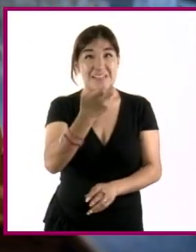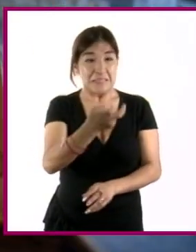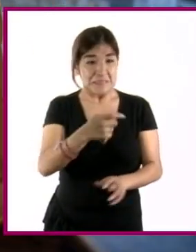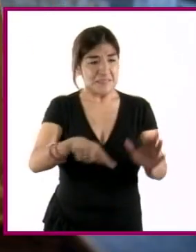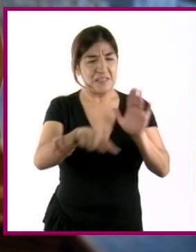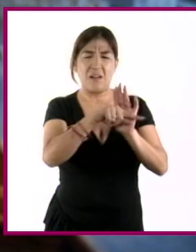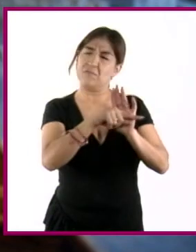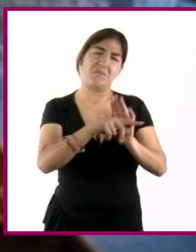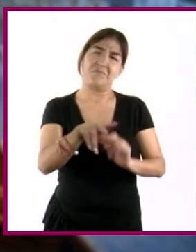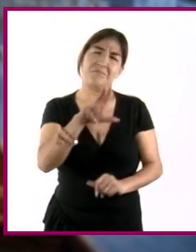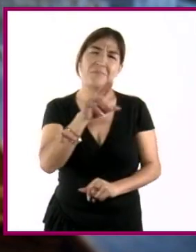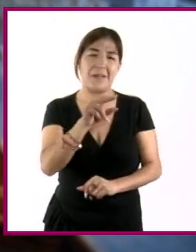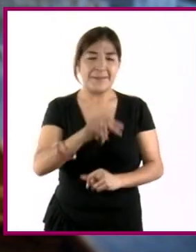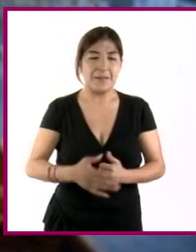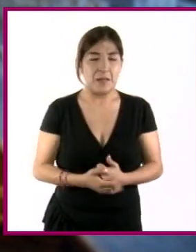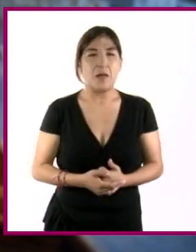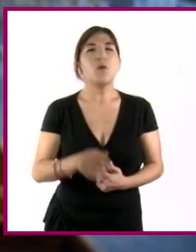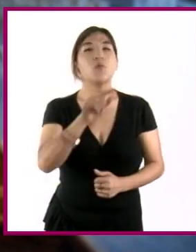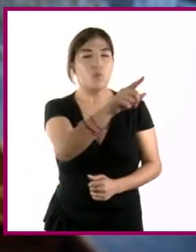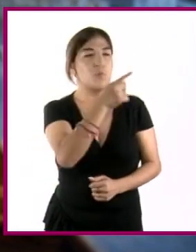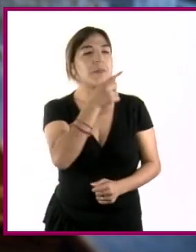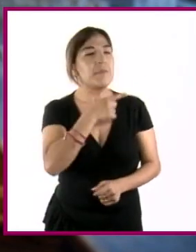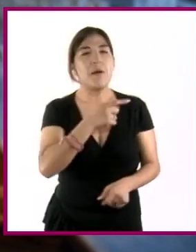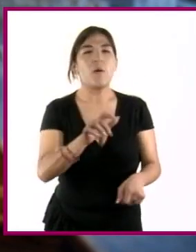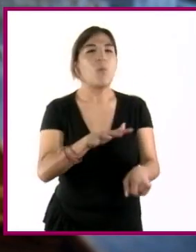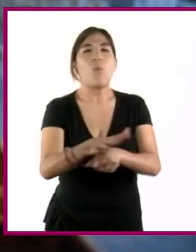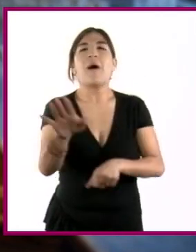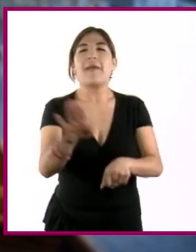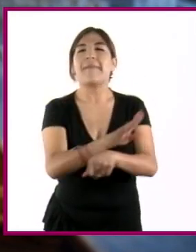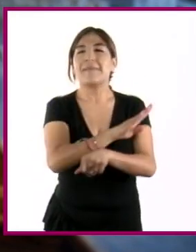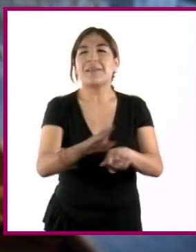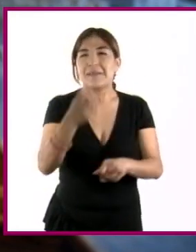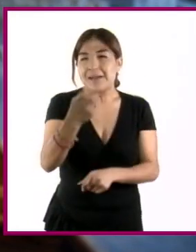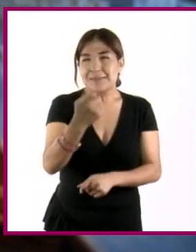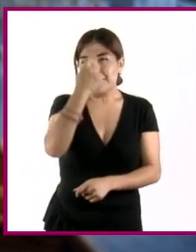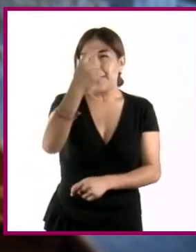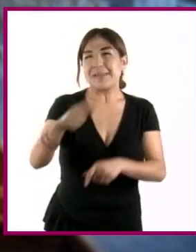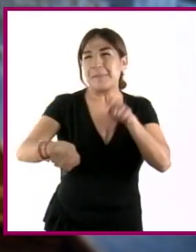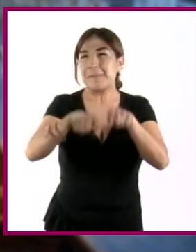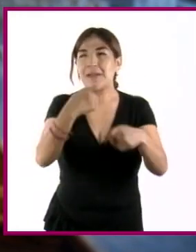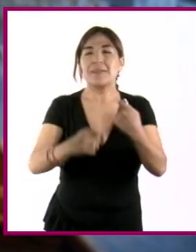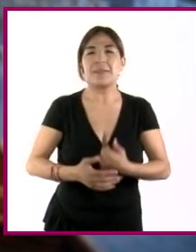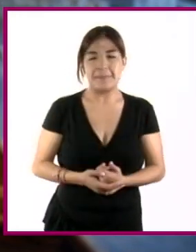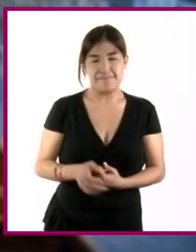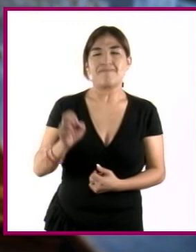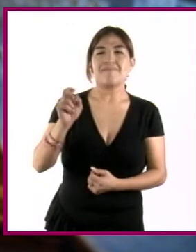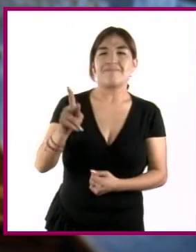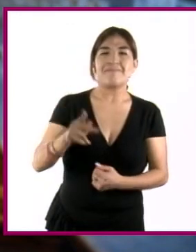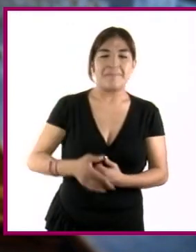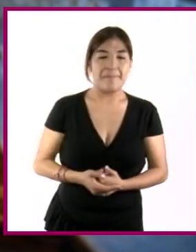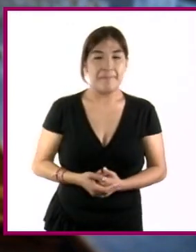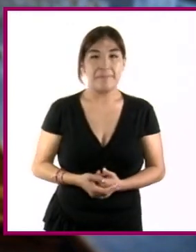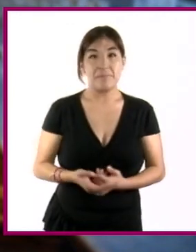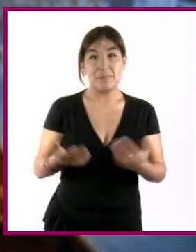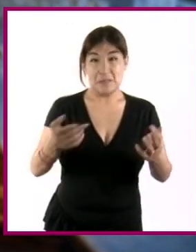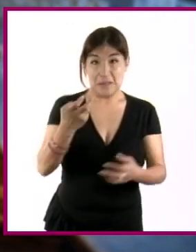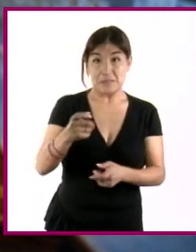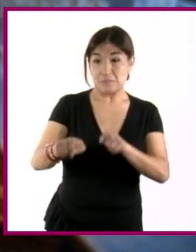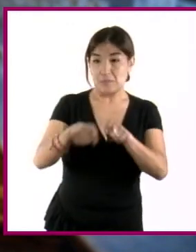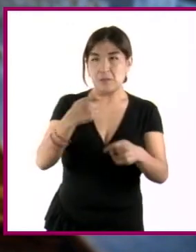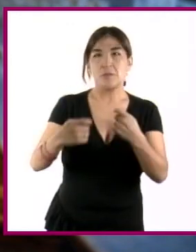Memo, dime un solo beneficio. Ok, uno de los beneficios del plástico es que ha servido para salvar